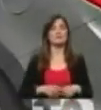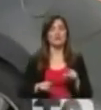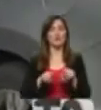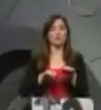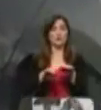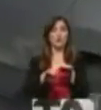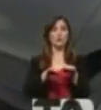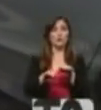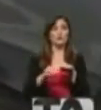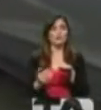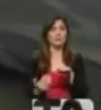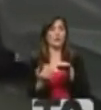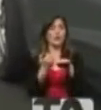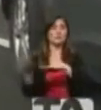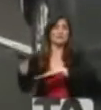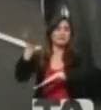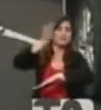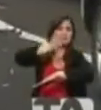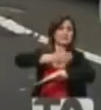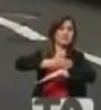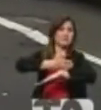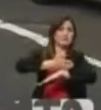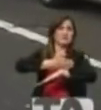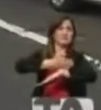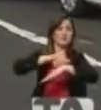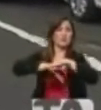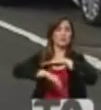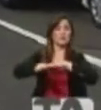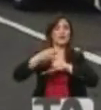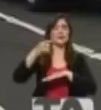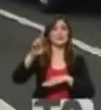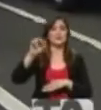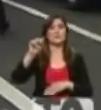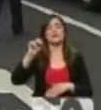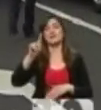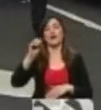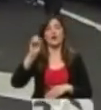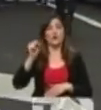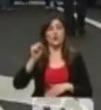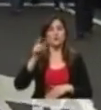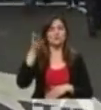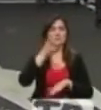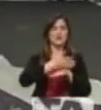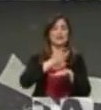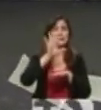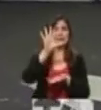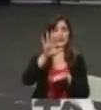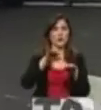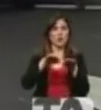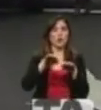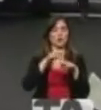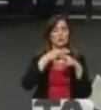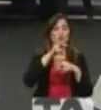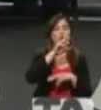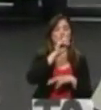vías regresen a como eran antes de la intervención en el intercambiador Granados. Son 5 vías, son las calles de Los